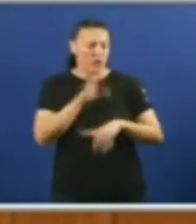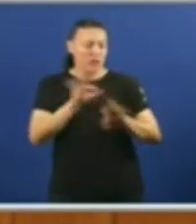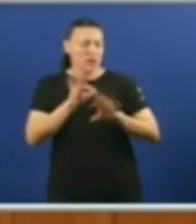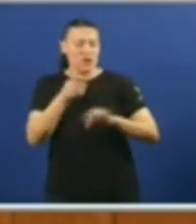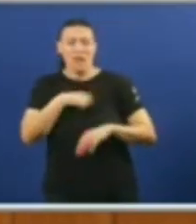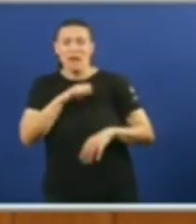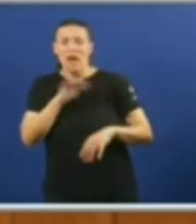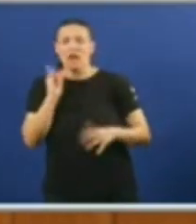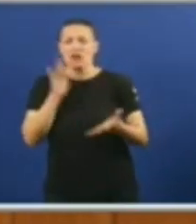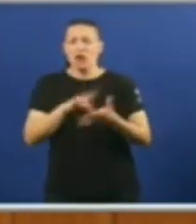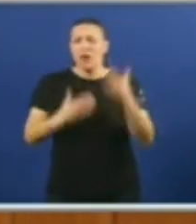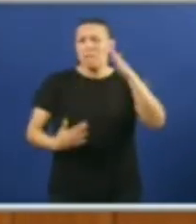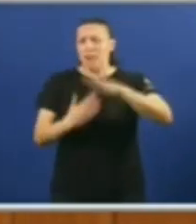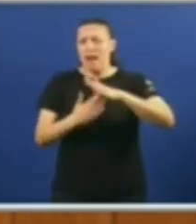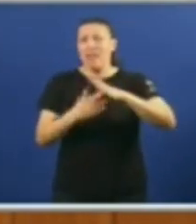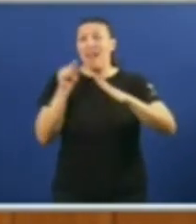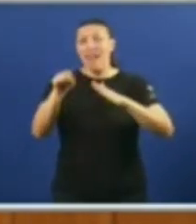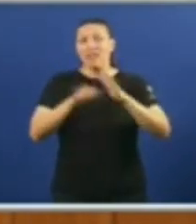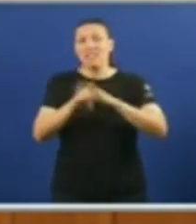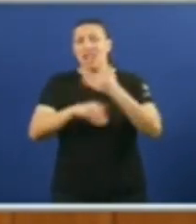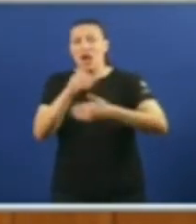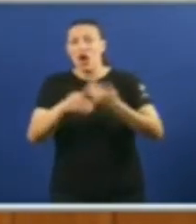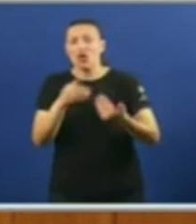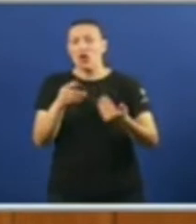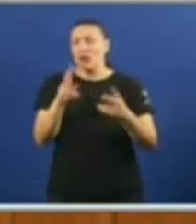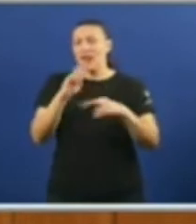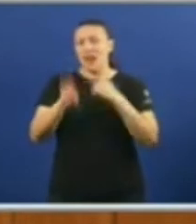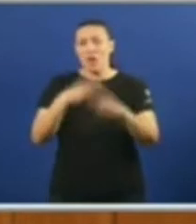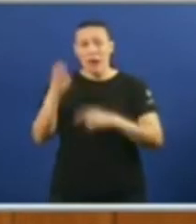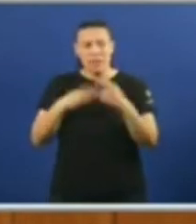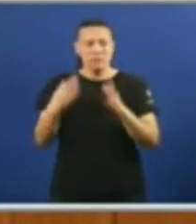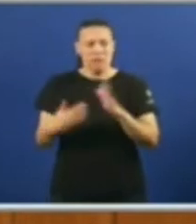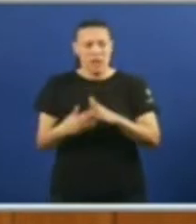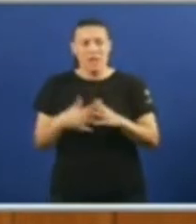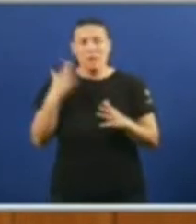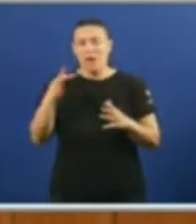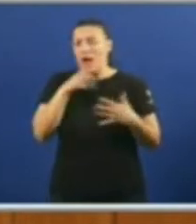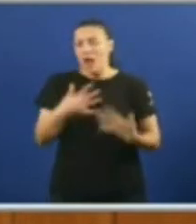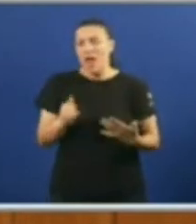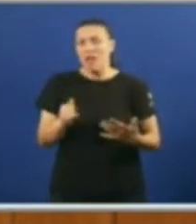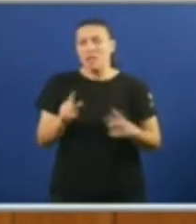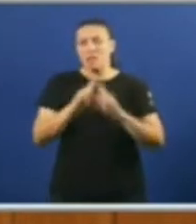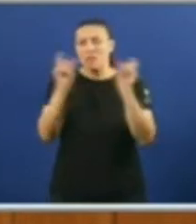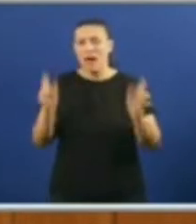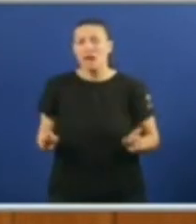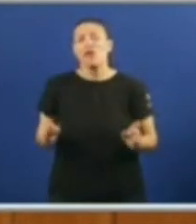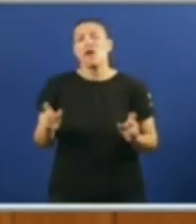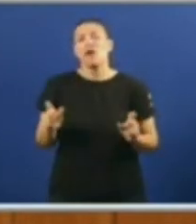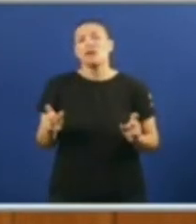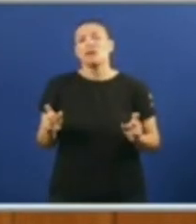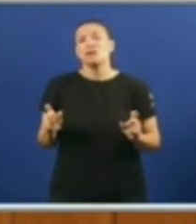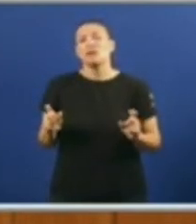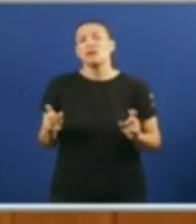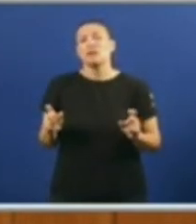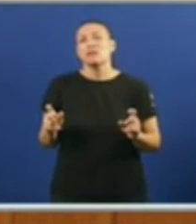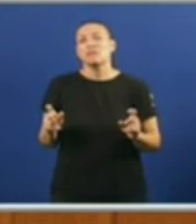Popular, houbo un parón do desenvolvemento das renovables e seguimos tendo un marco que vai en contra de todo o que se está facendo en